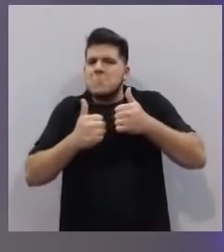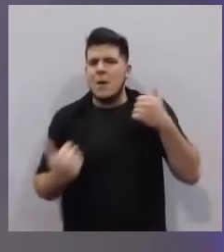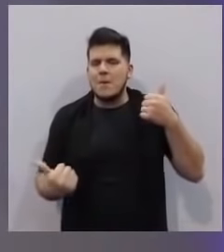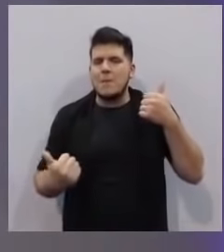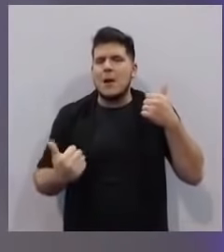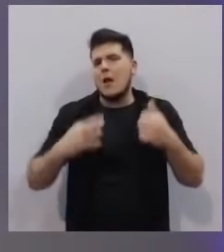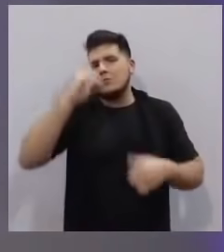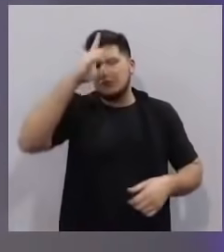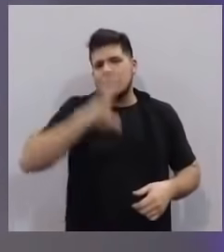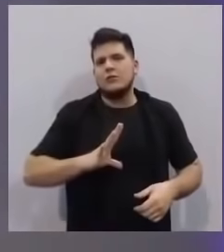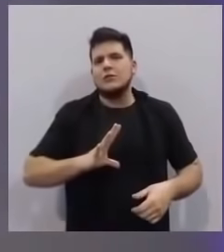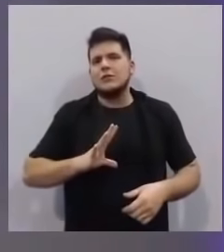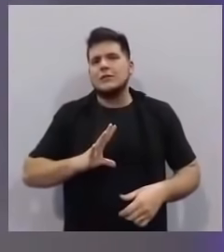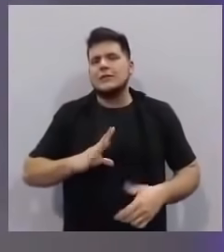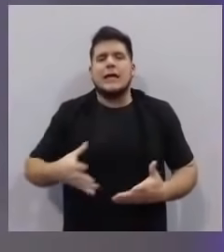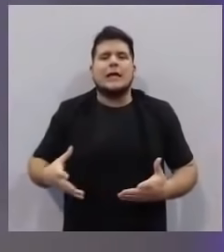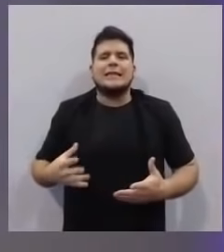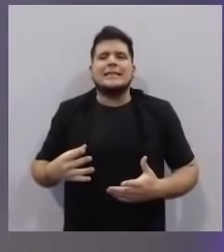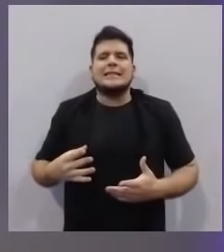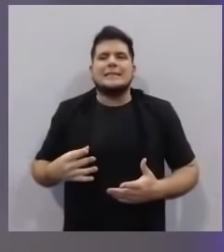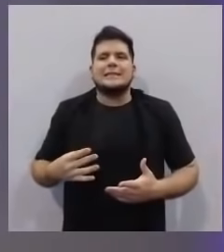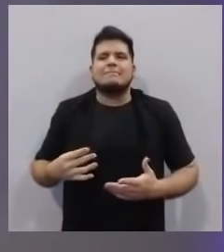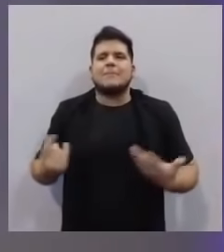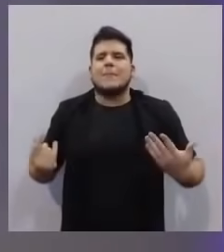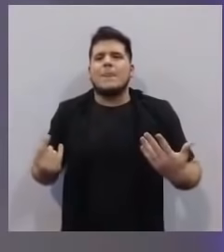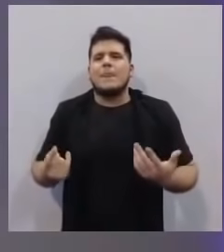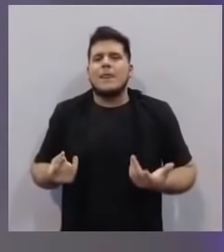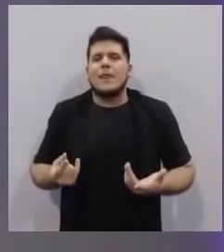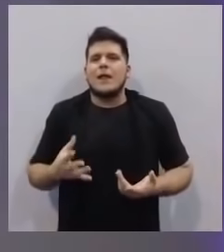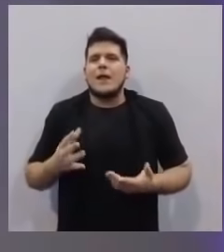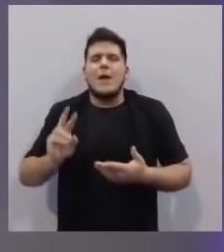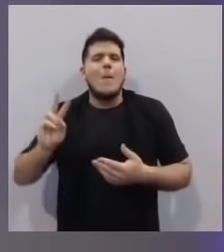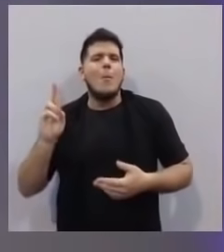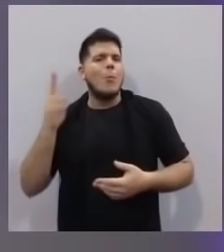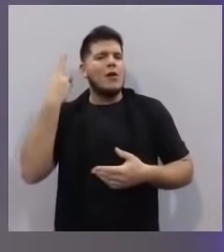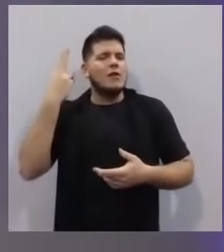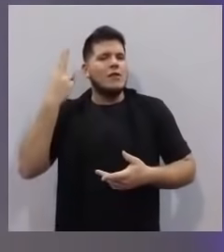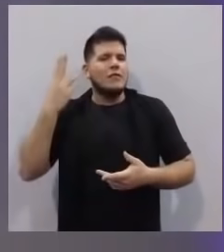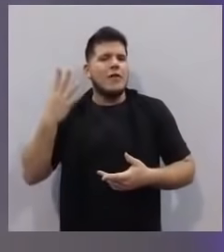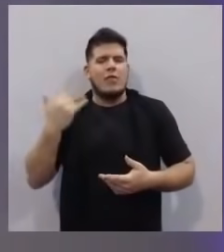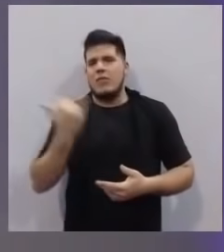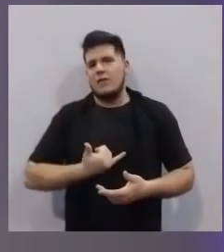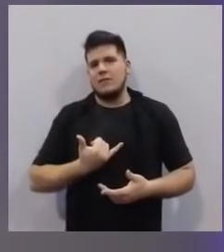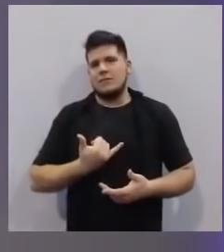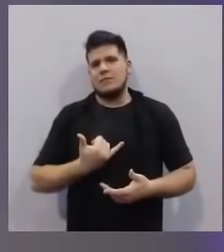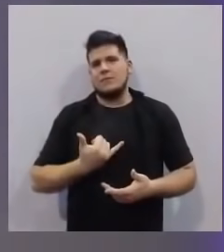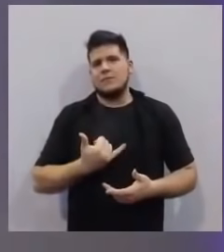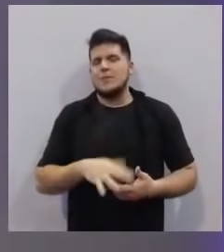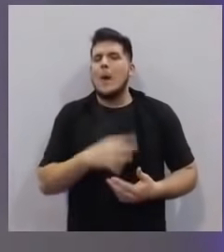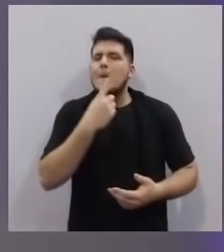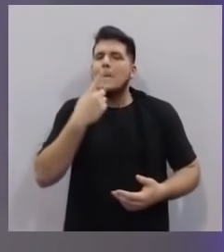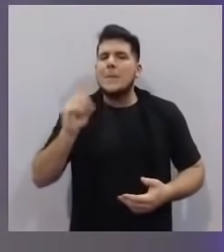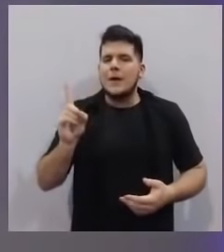en todos los ámbitos nunca nunca se agotan ahora su manito y